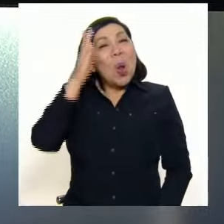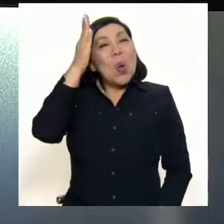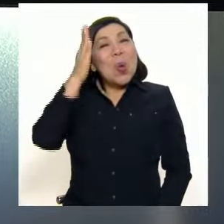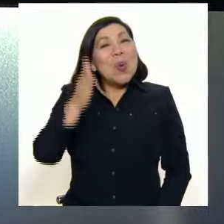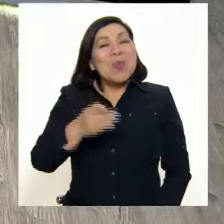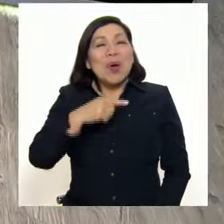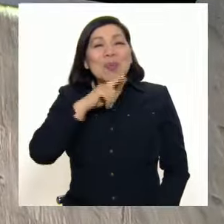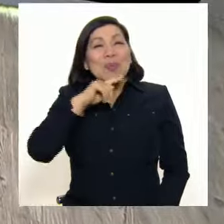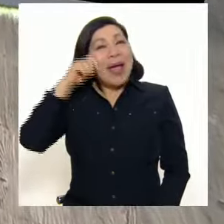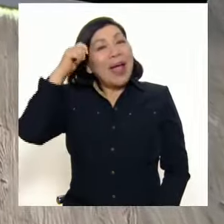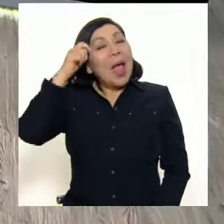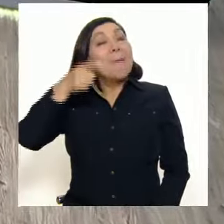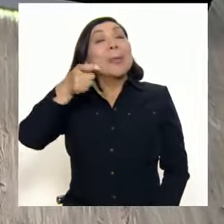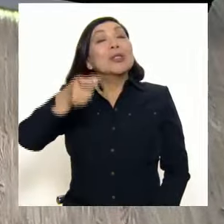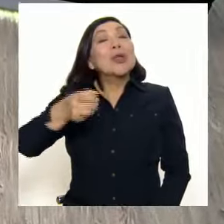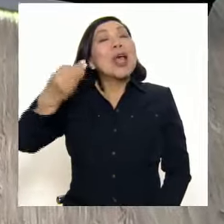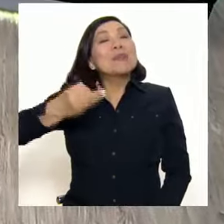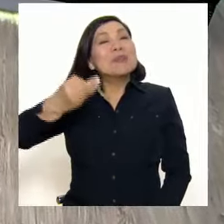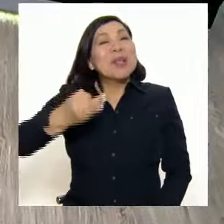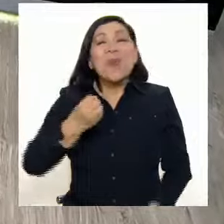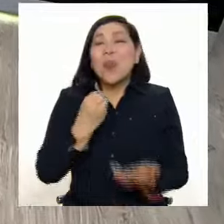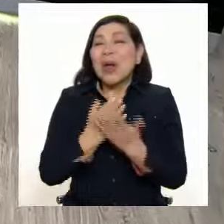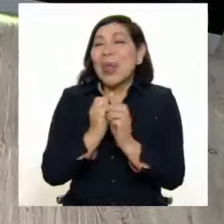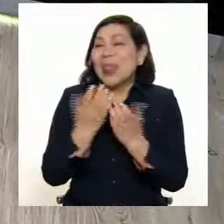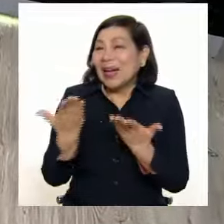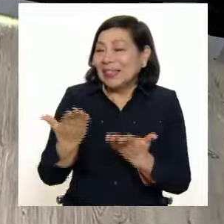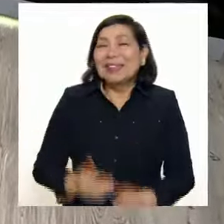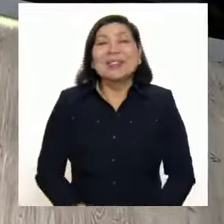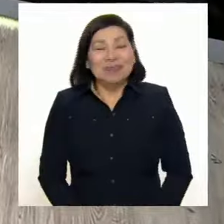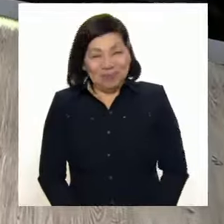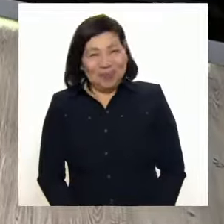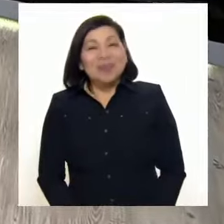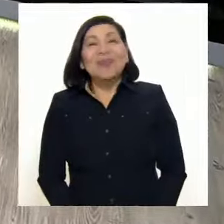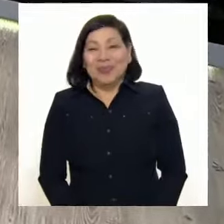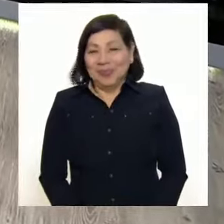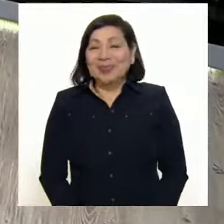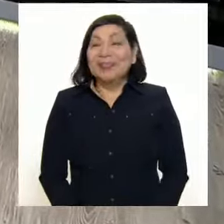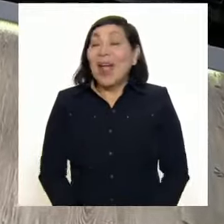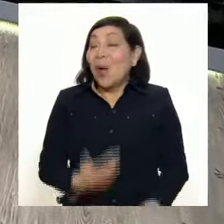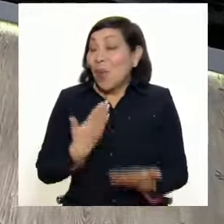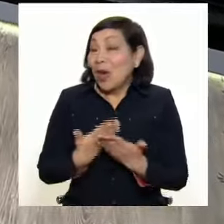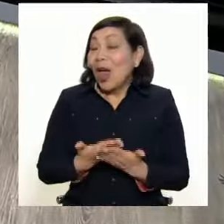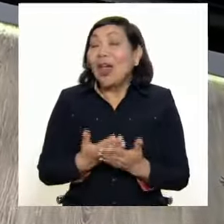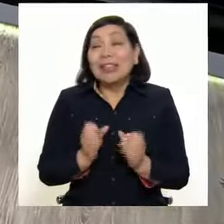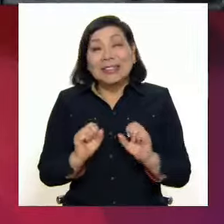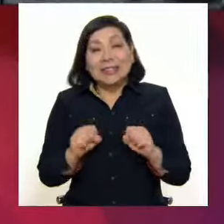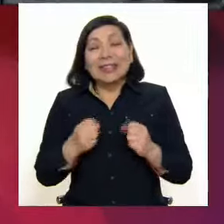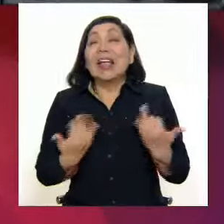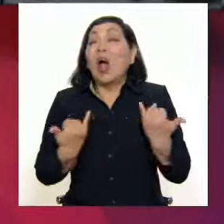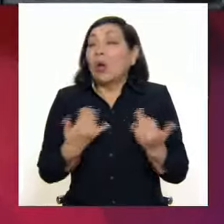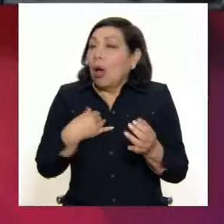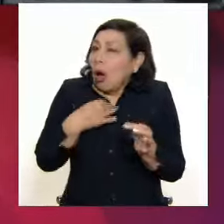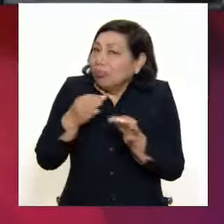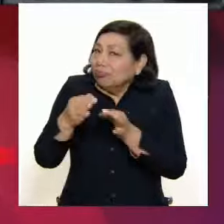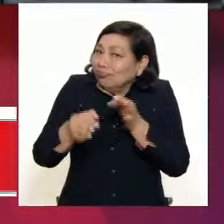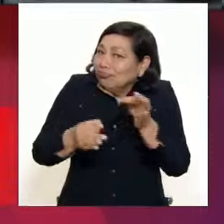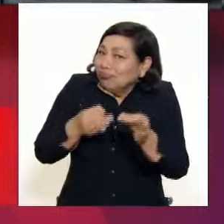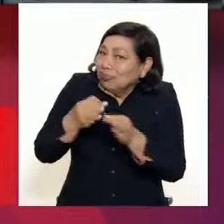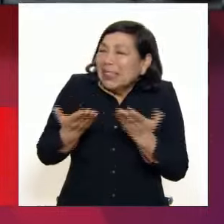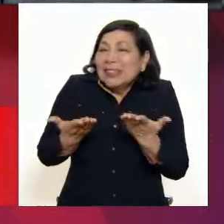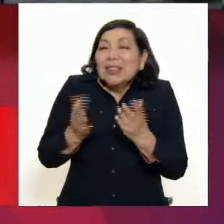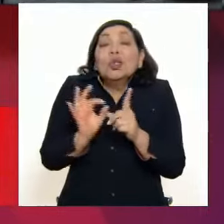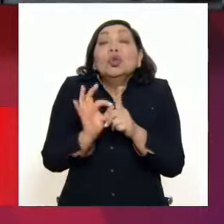Kelita Quispe, especialista del CENAMI. Kelita, buenos días. Ingeniera, buenos días. ¿Qué tal? Buenos días, Romy. Buenos días, Mafer. Así es, vamos a empezar con este